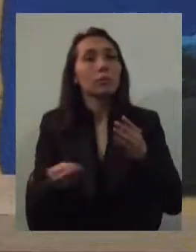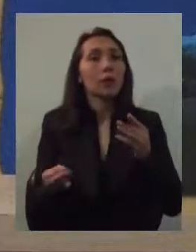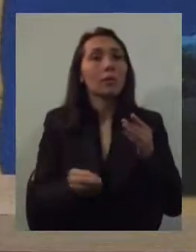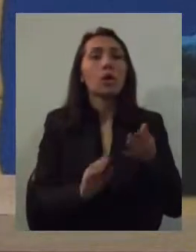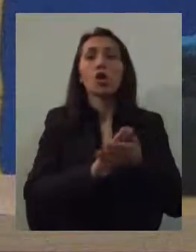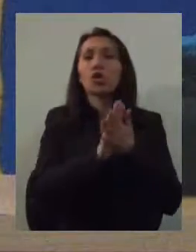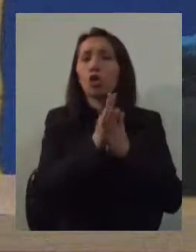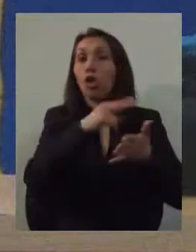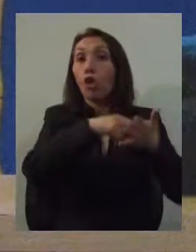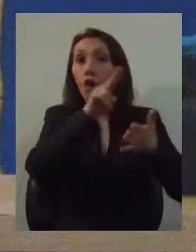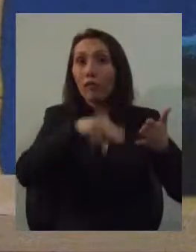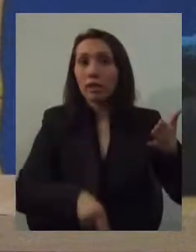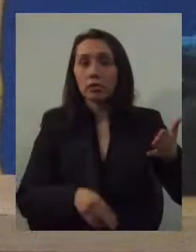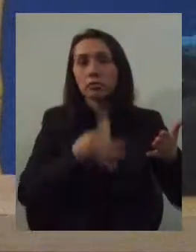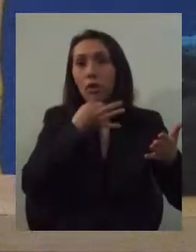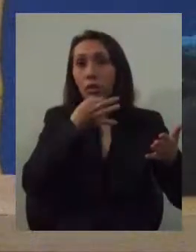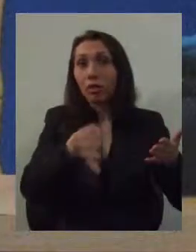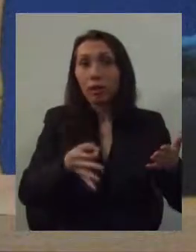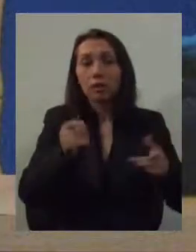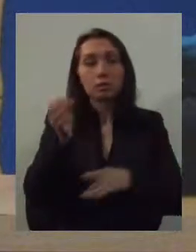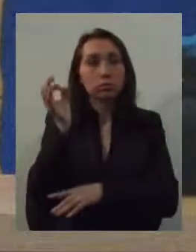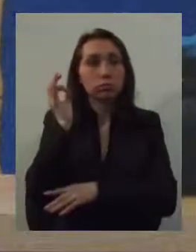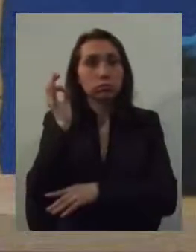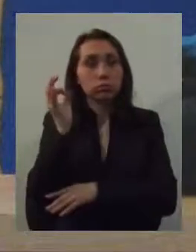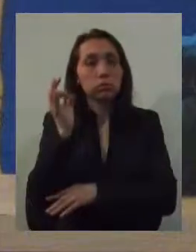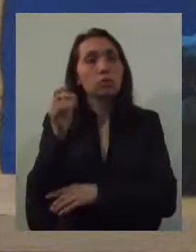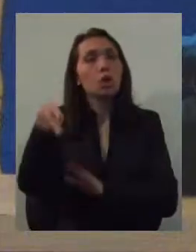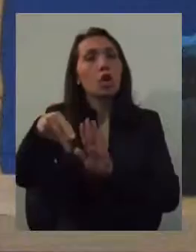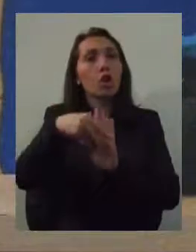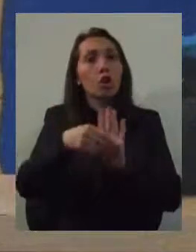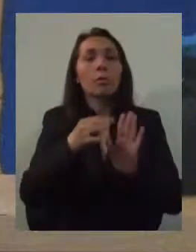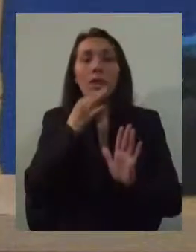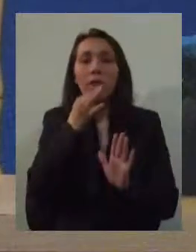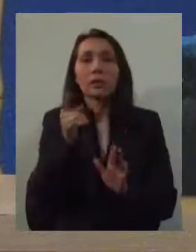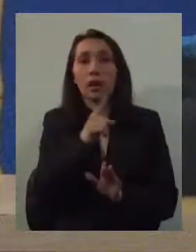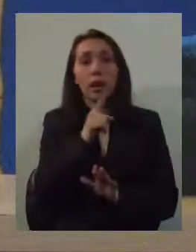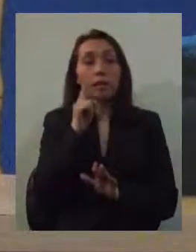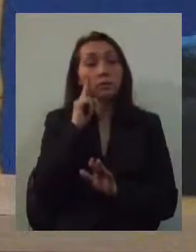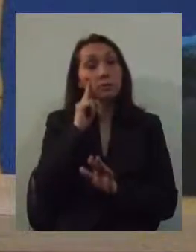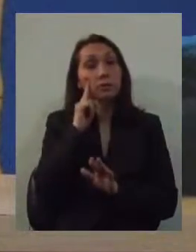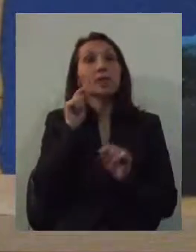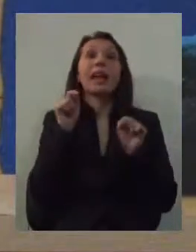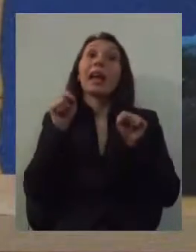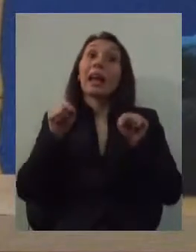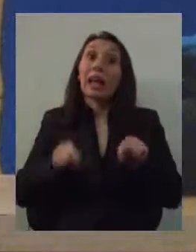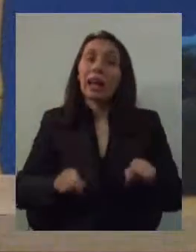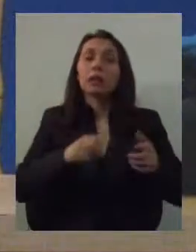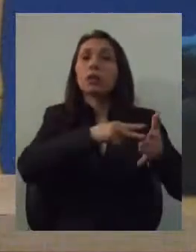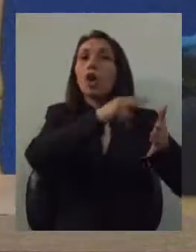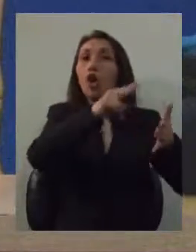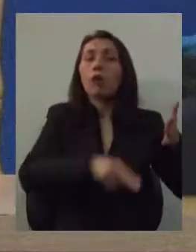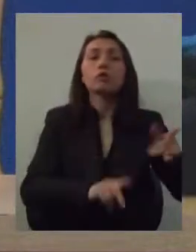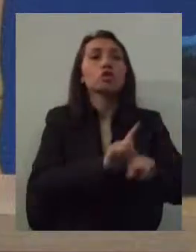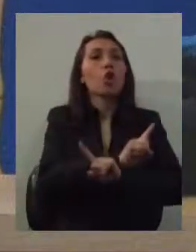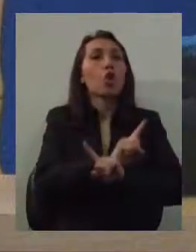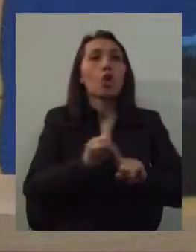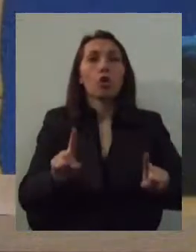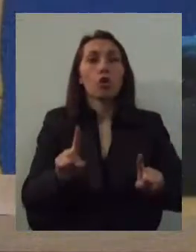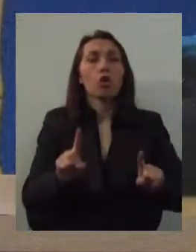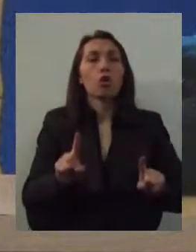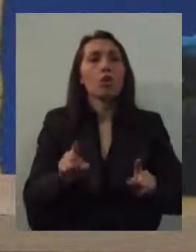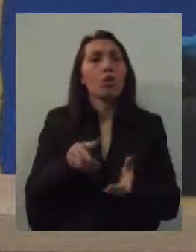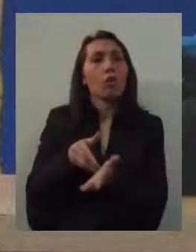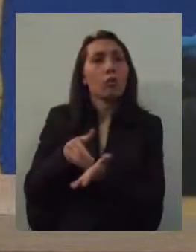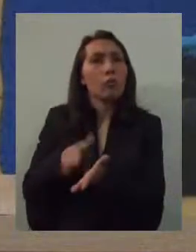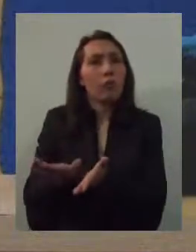las convenciones que hemos citado tienen también una norma que dice más o menos así: esta convención no deroga